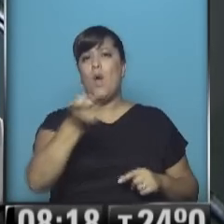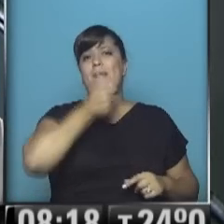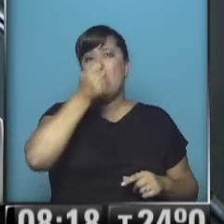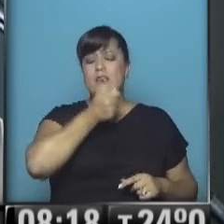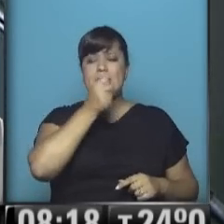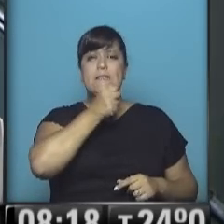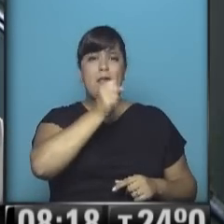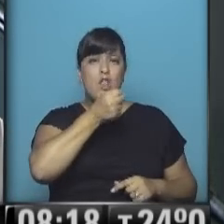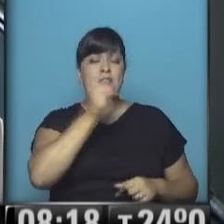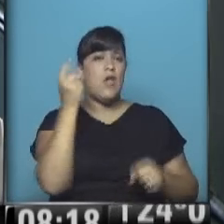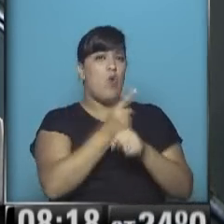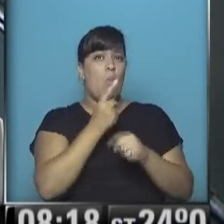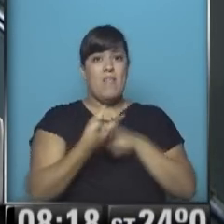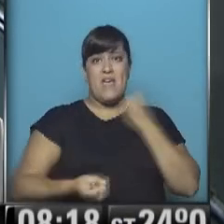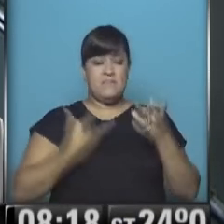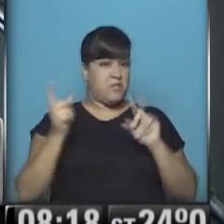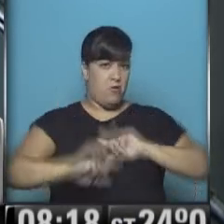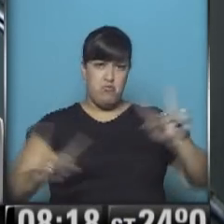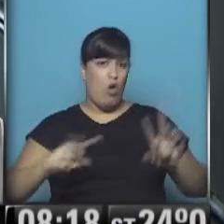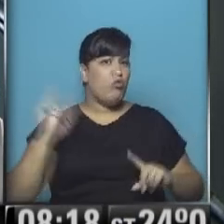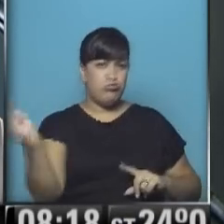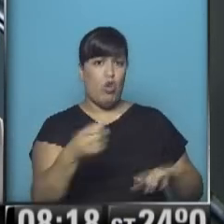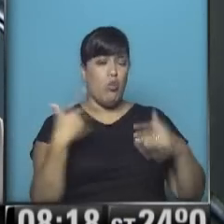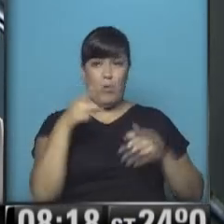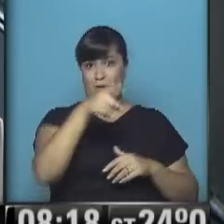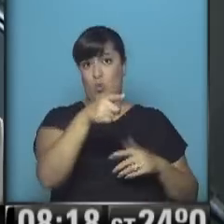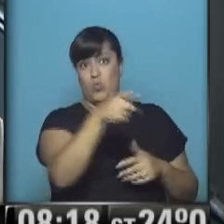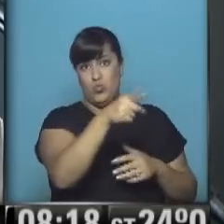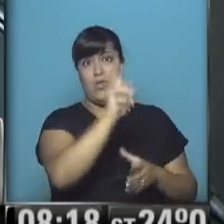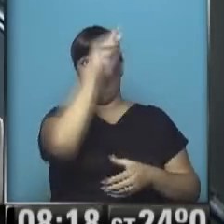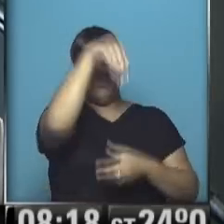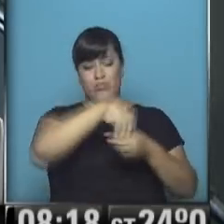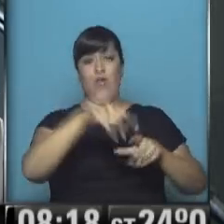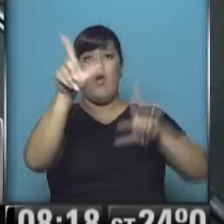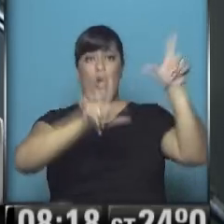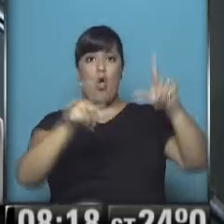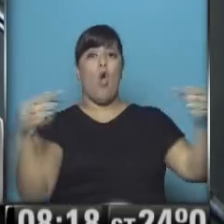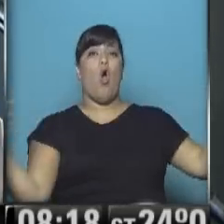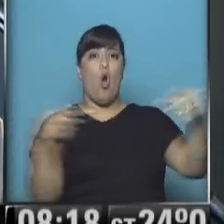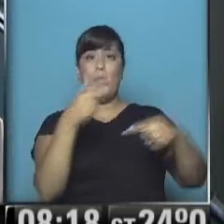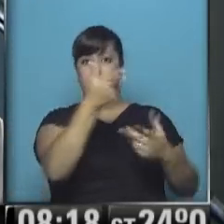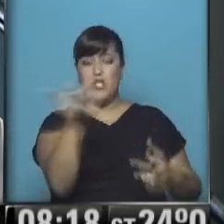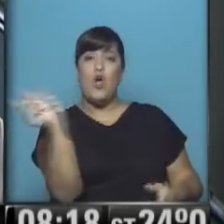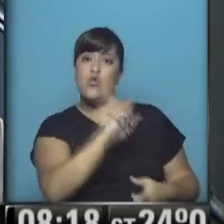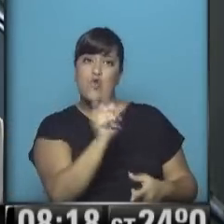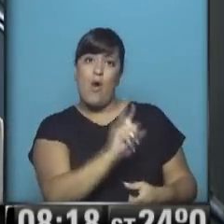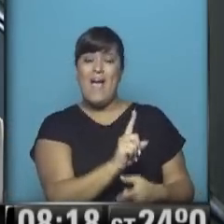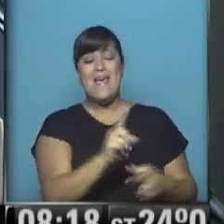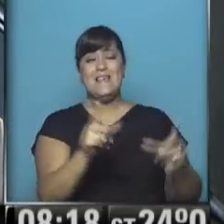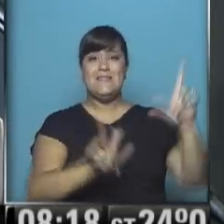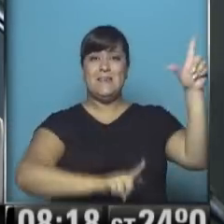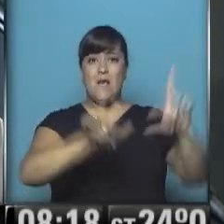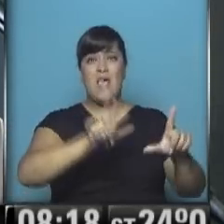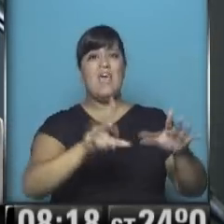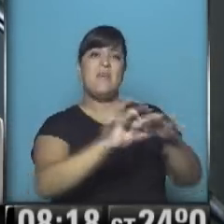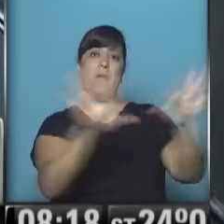expresar todo lo que piensa. De hecho, usted pertenece a un medio opositor. No es un medio independiente, es un medio